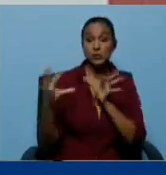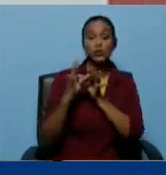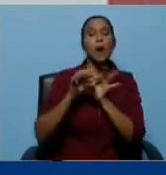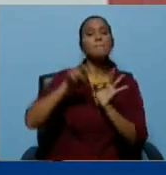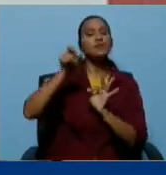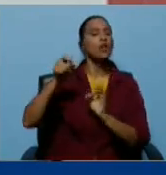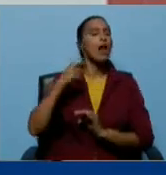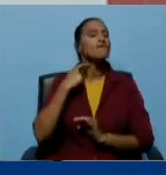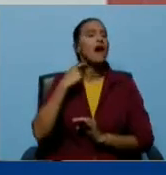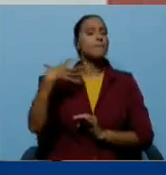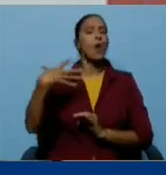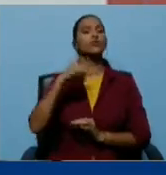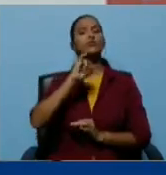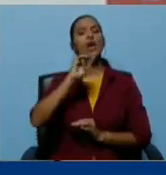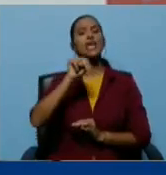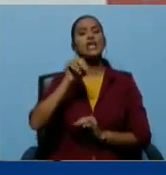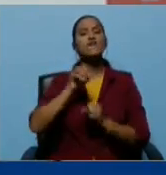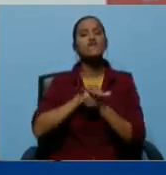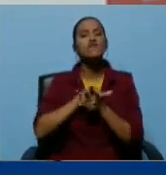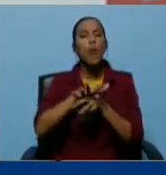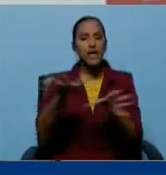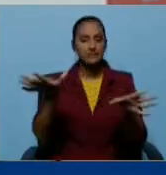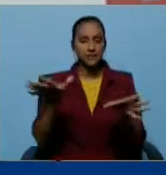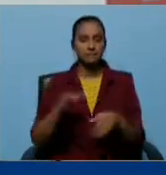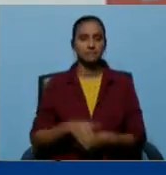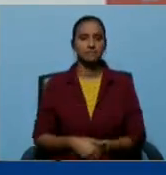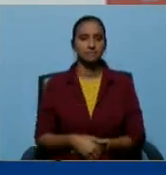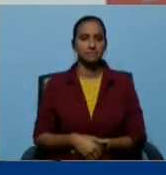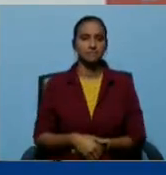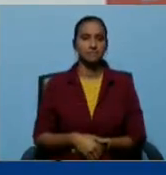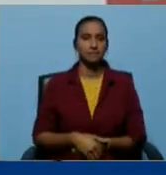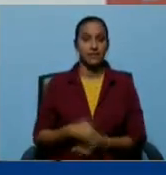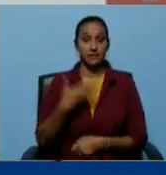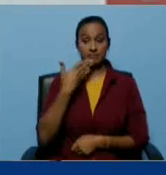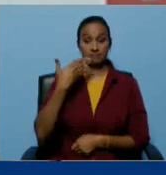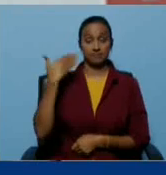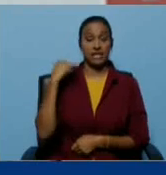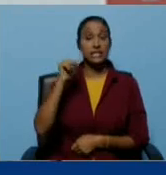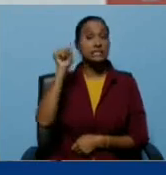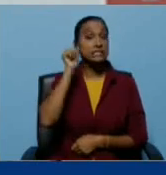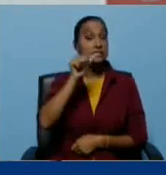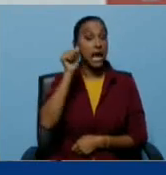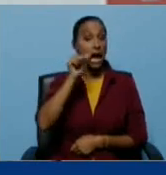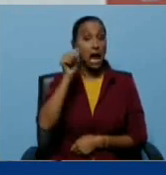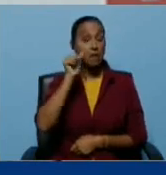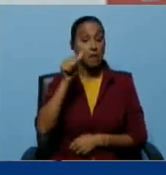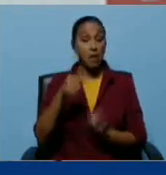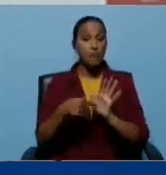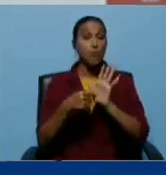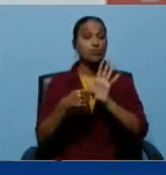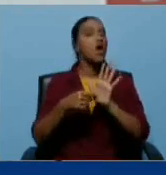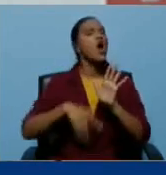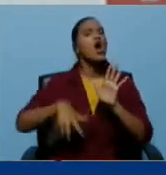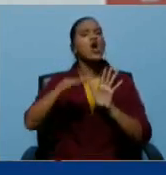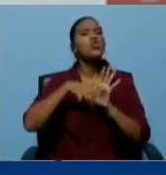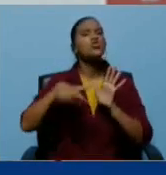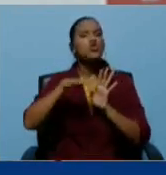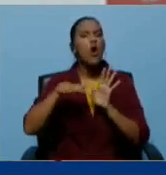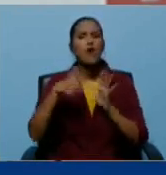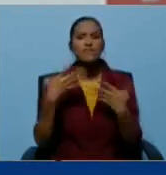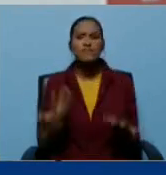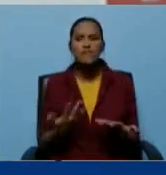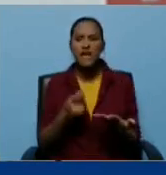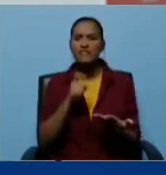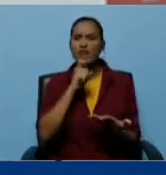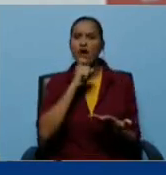La puesta en escena del sábado pasado devela de dónde viene la saturación de odio y